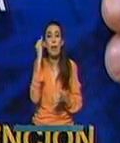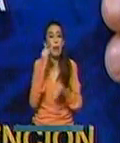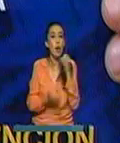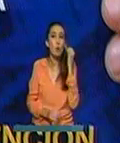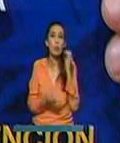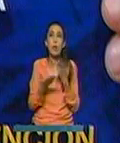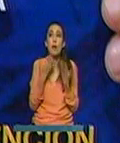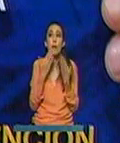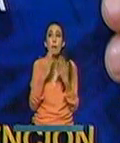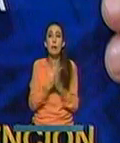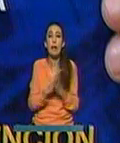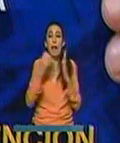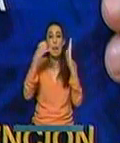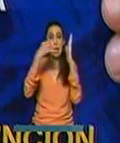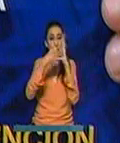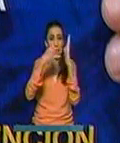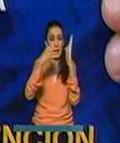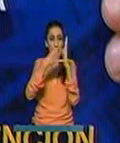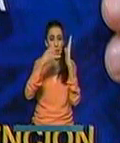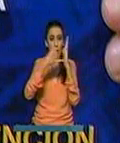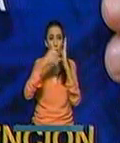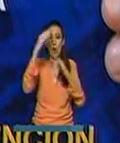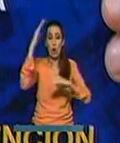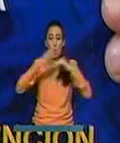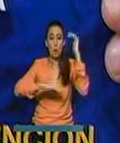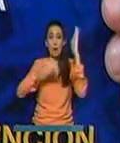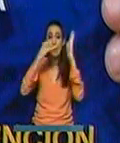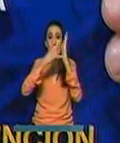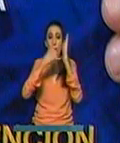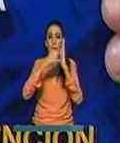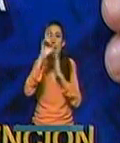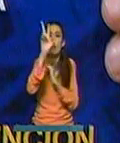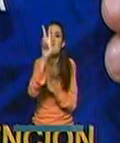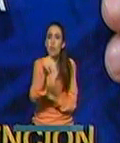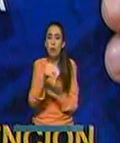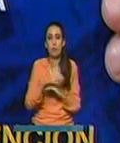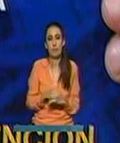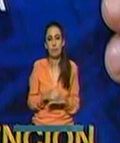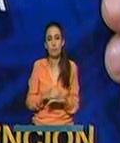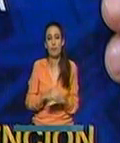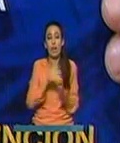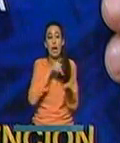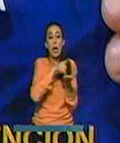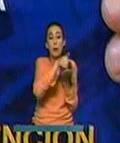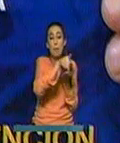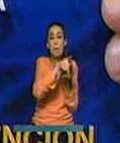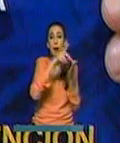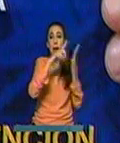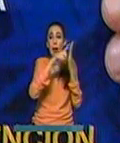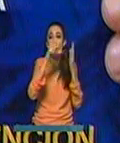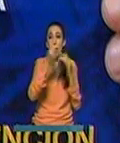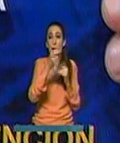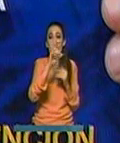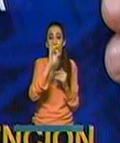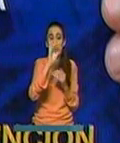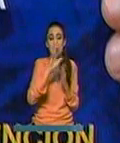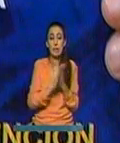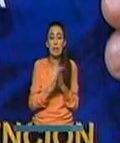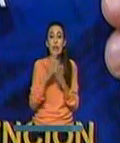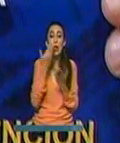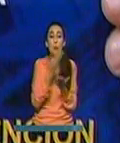finalmente, decirle al país, no sube el IVA, la eliminación del anticipo al impuesto a la renta es un